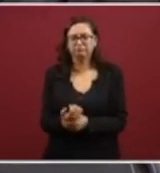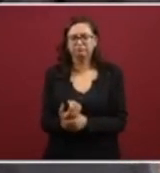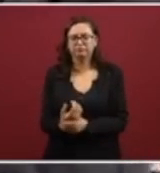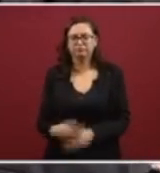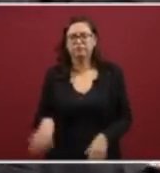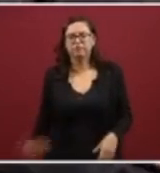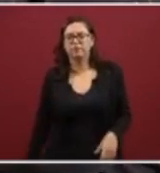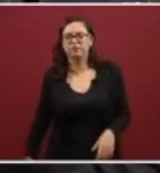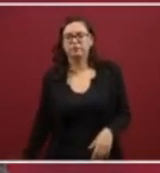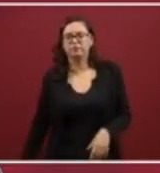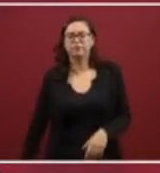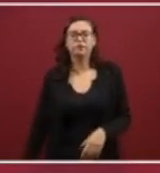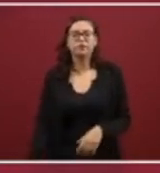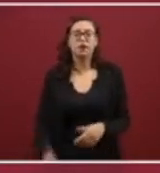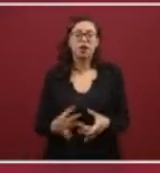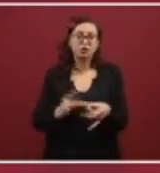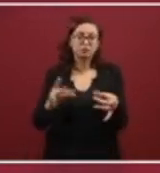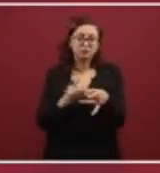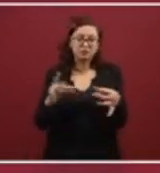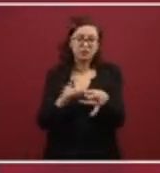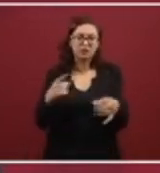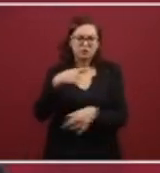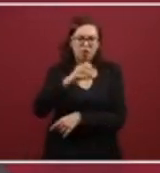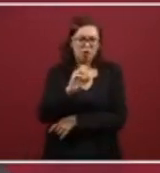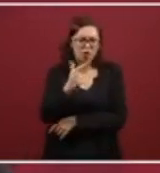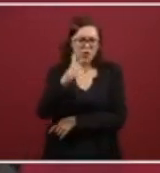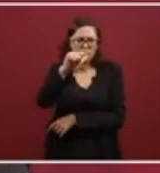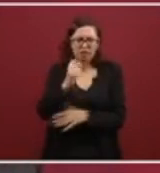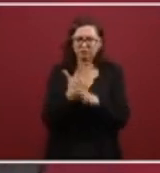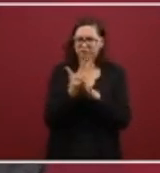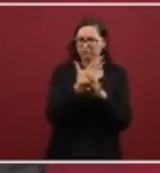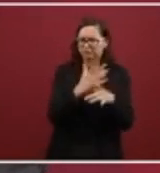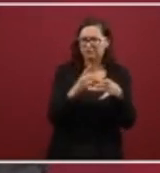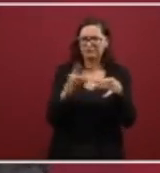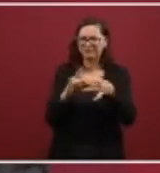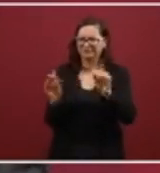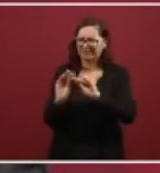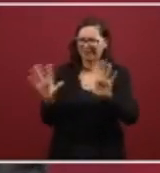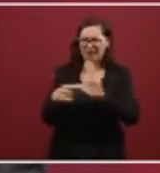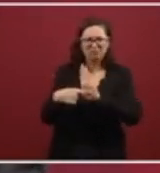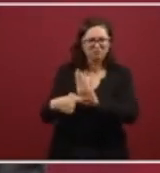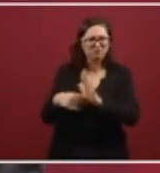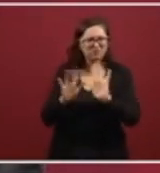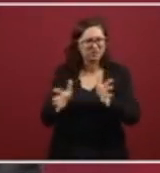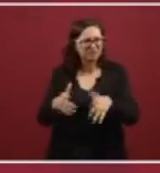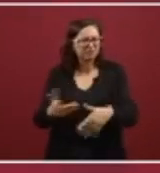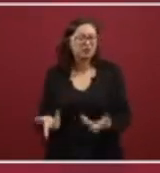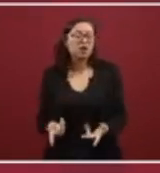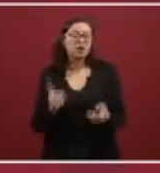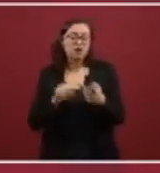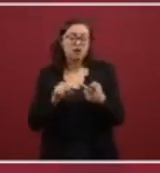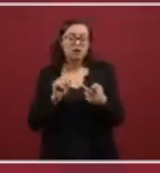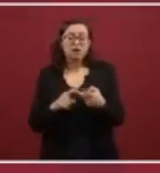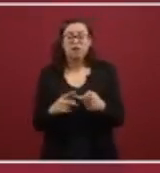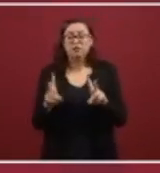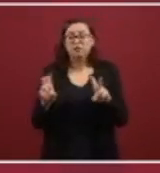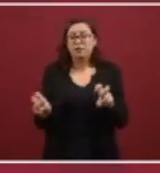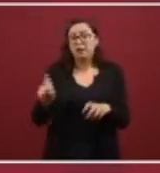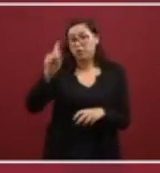exacto está en las declaraciones públicas de Olga Sánchez Cordero. Ahora, por lo que hace a